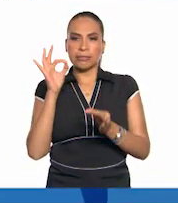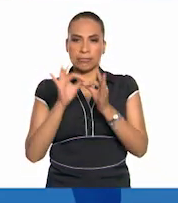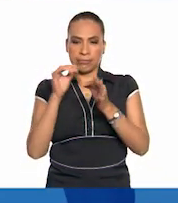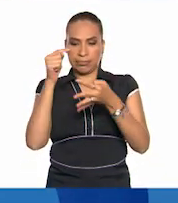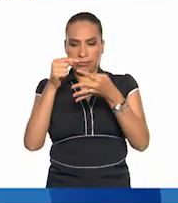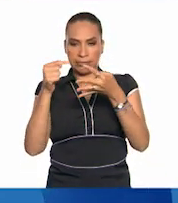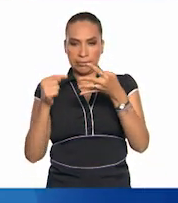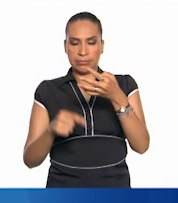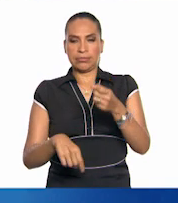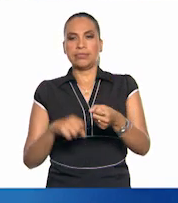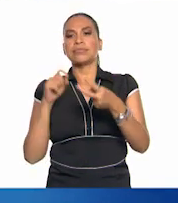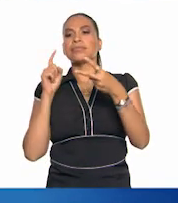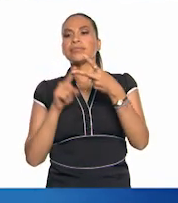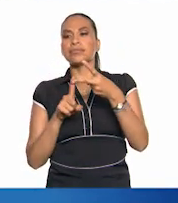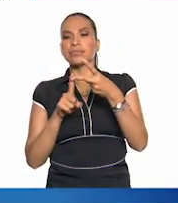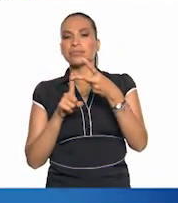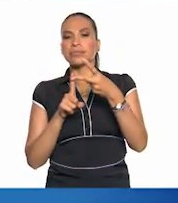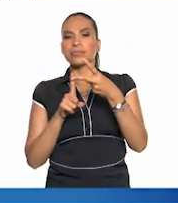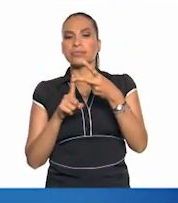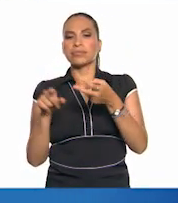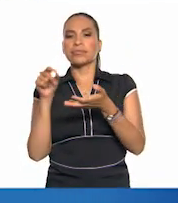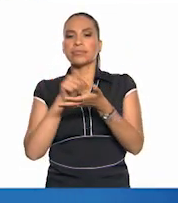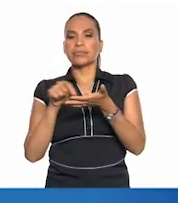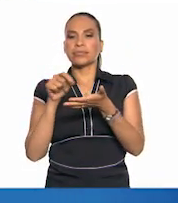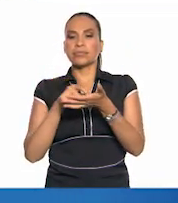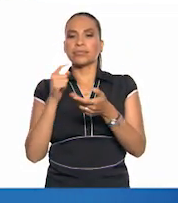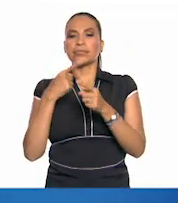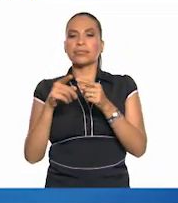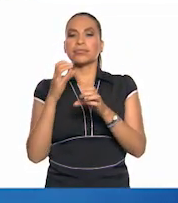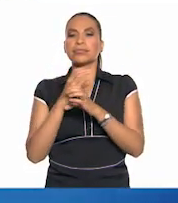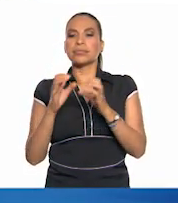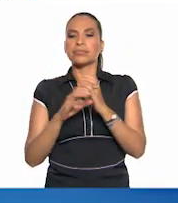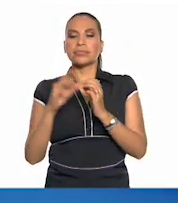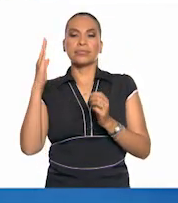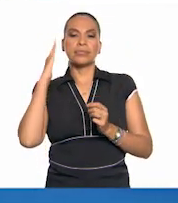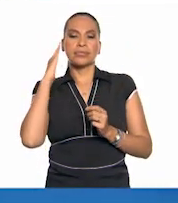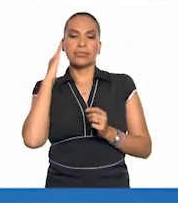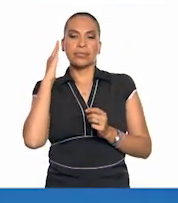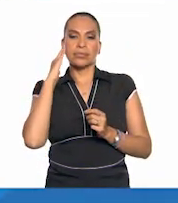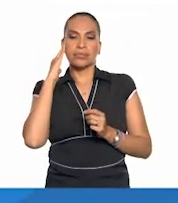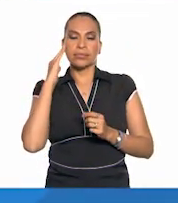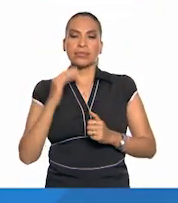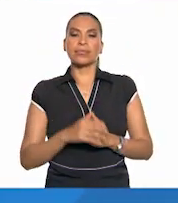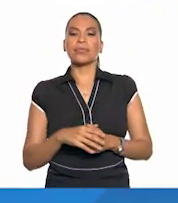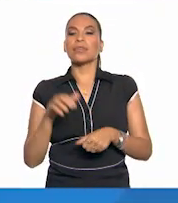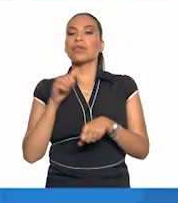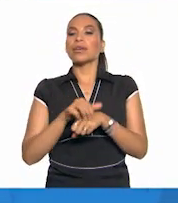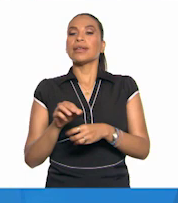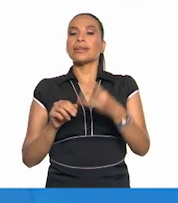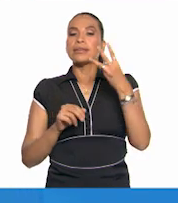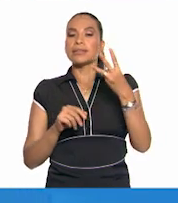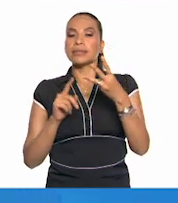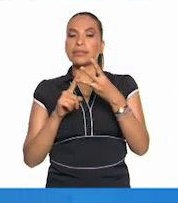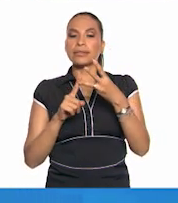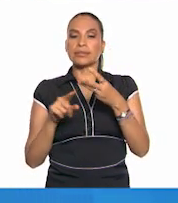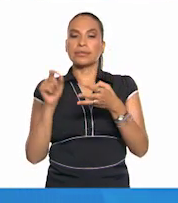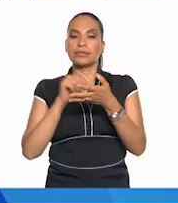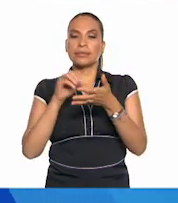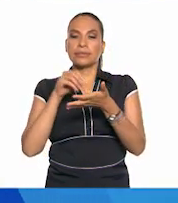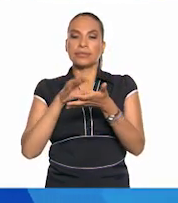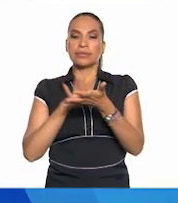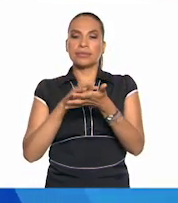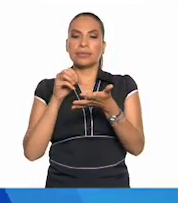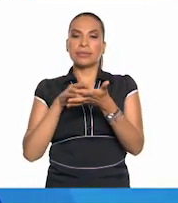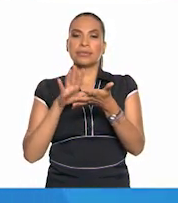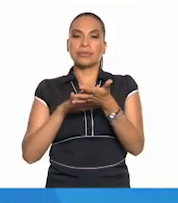bien. El paso número dos es anotar solo los pasos principales. El número tres, numerar las